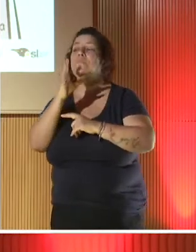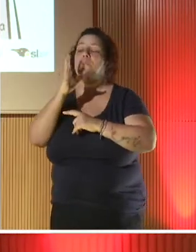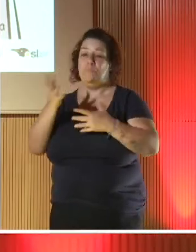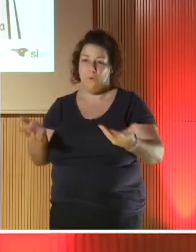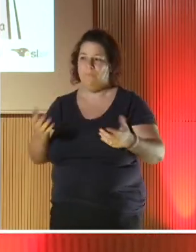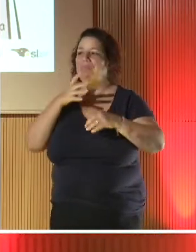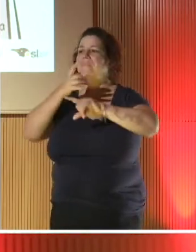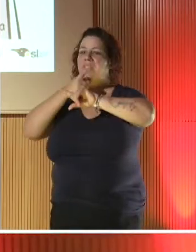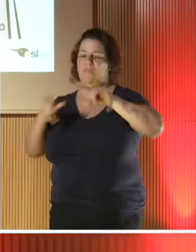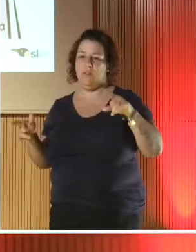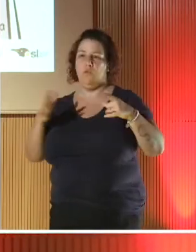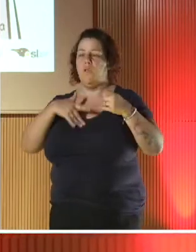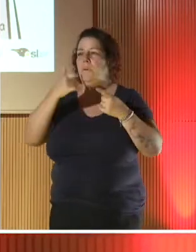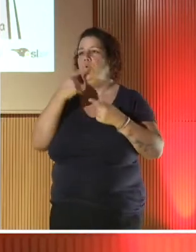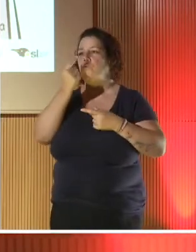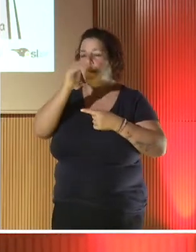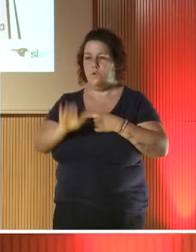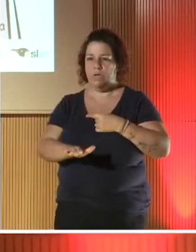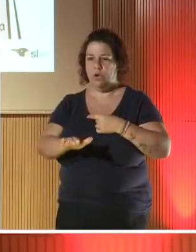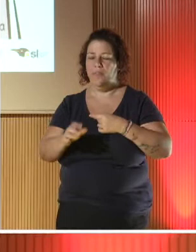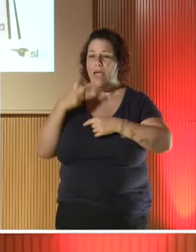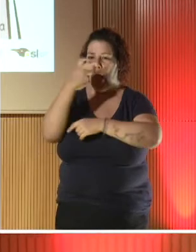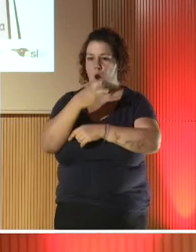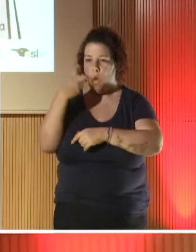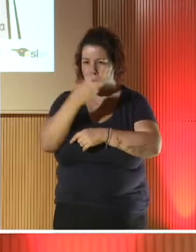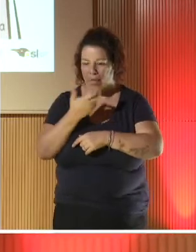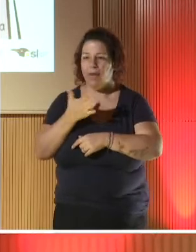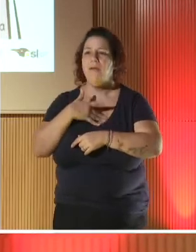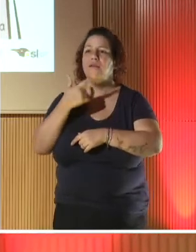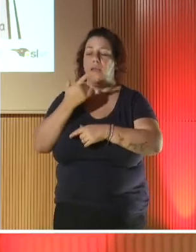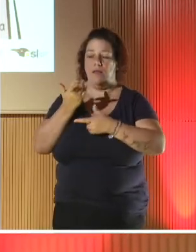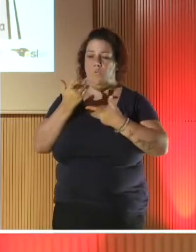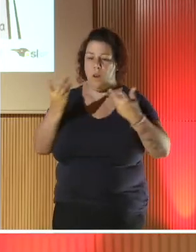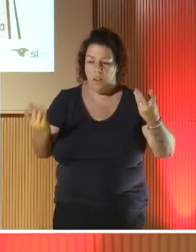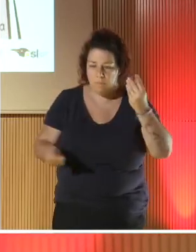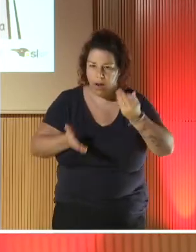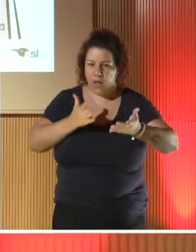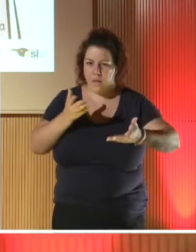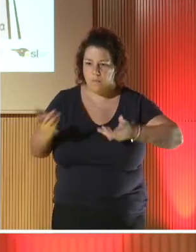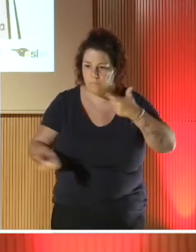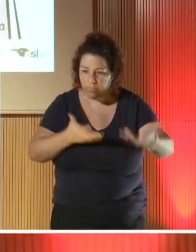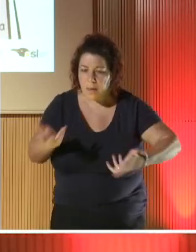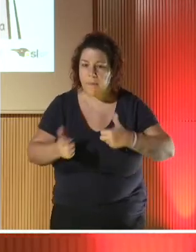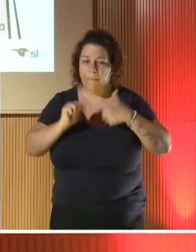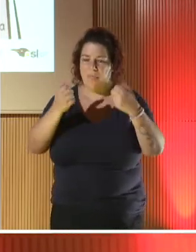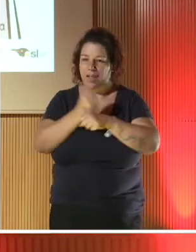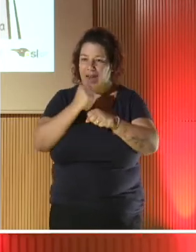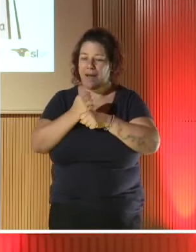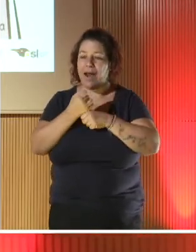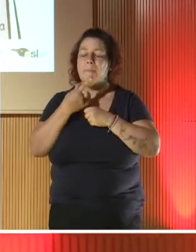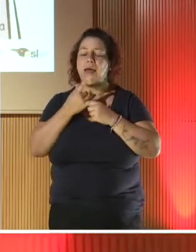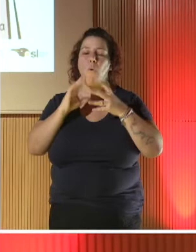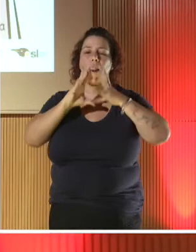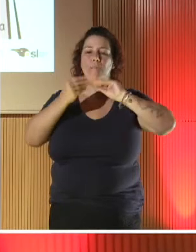mismo que tú, si quieres fomentar un niño, por ejemplo, en el logopedia, quieres fomentar que ese niño empiece a trabajar los músculos de la lengua y